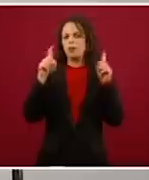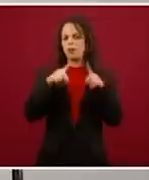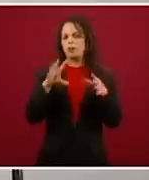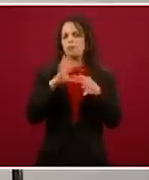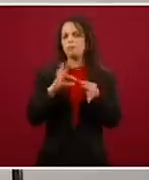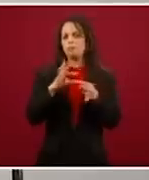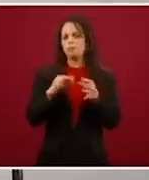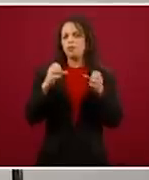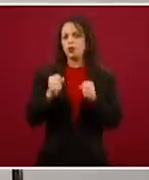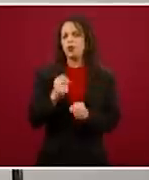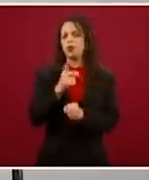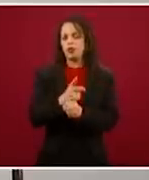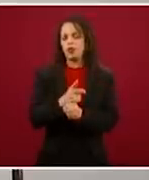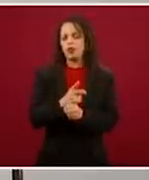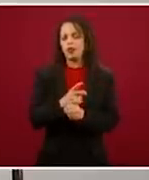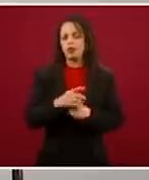seguridad,